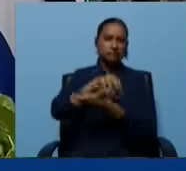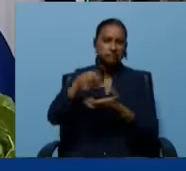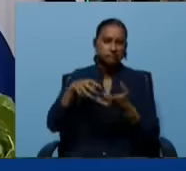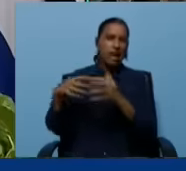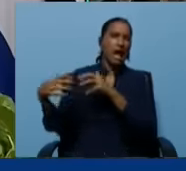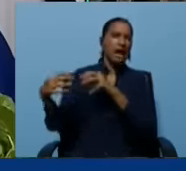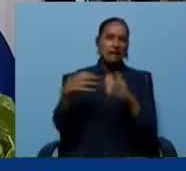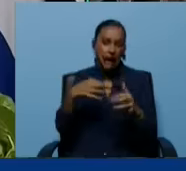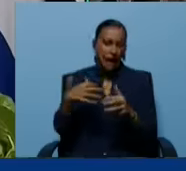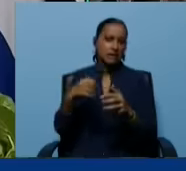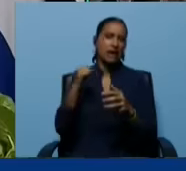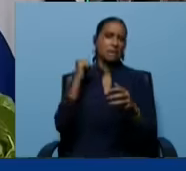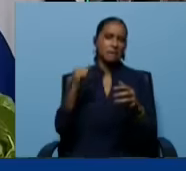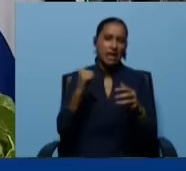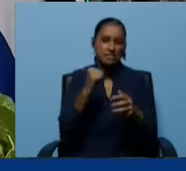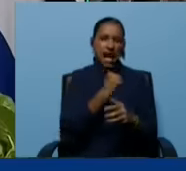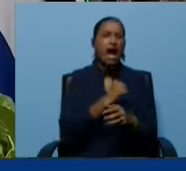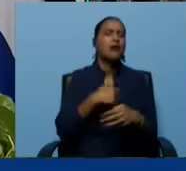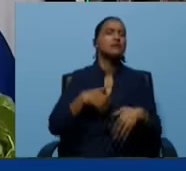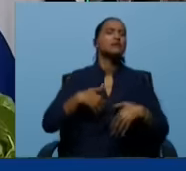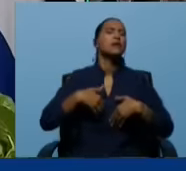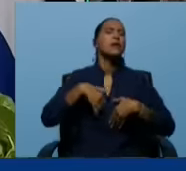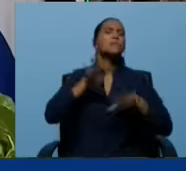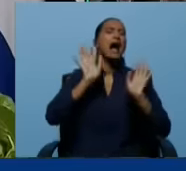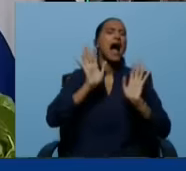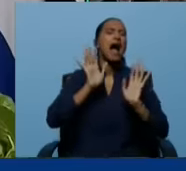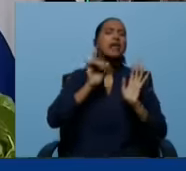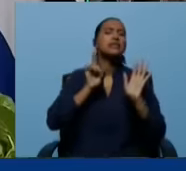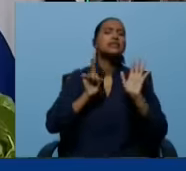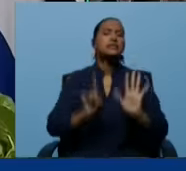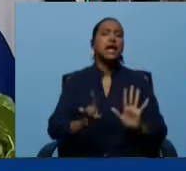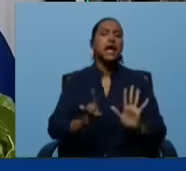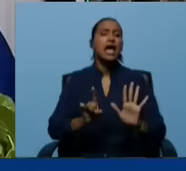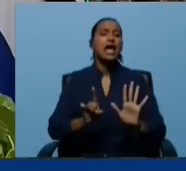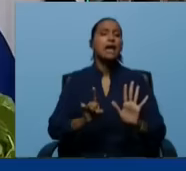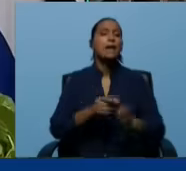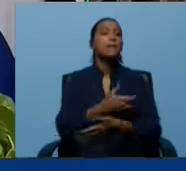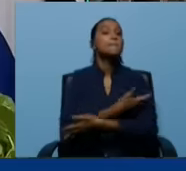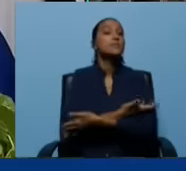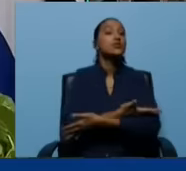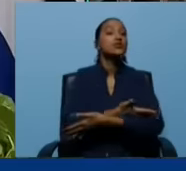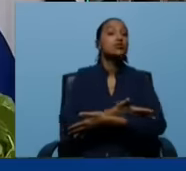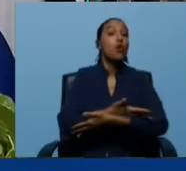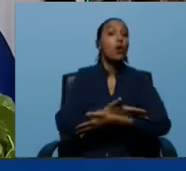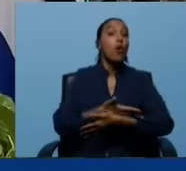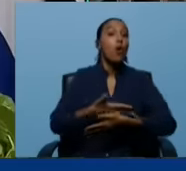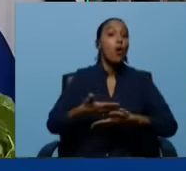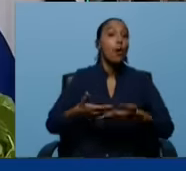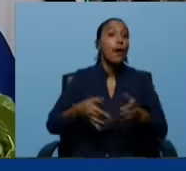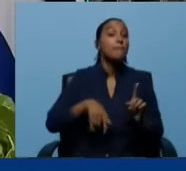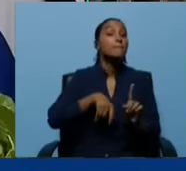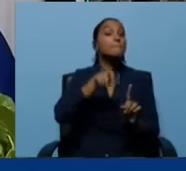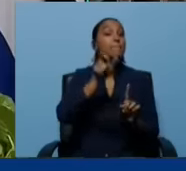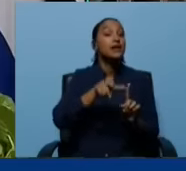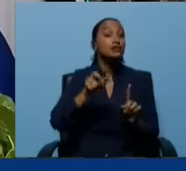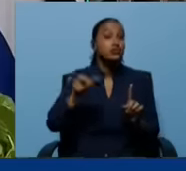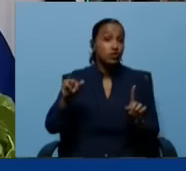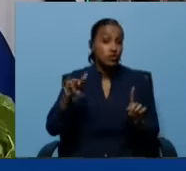Son más de 6 millones de ciudadanos que fueron exterminados en los campos